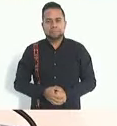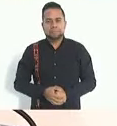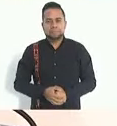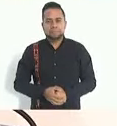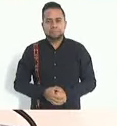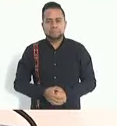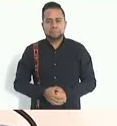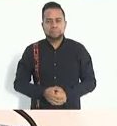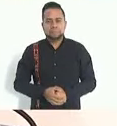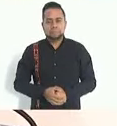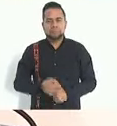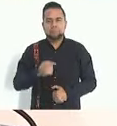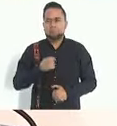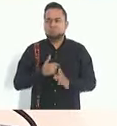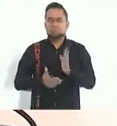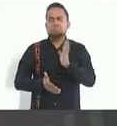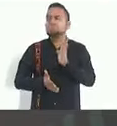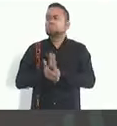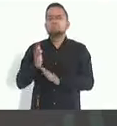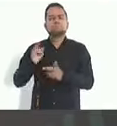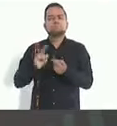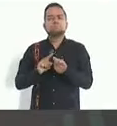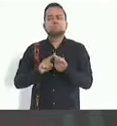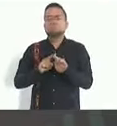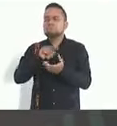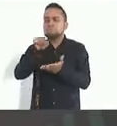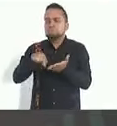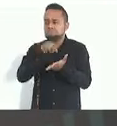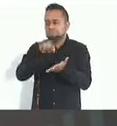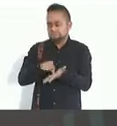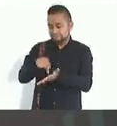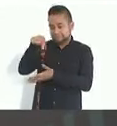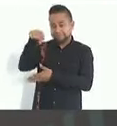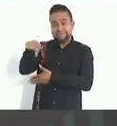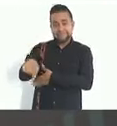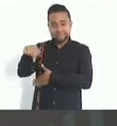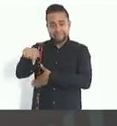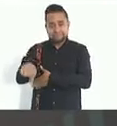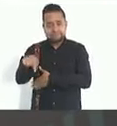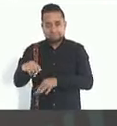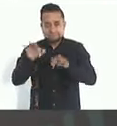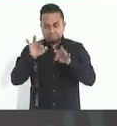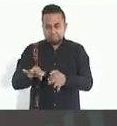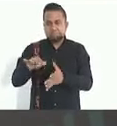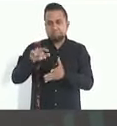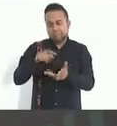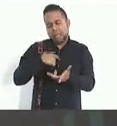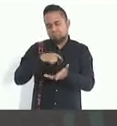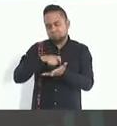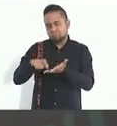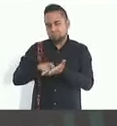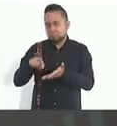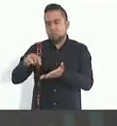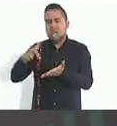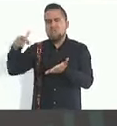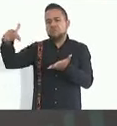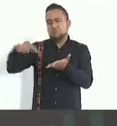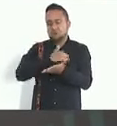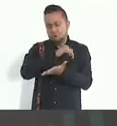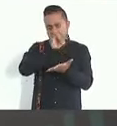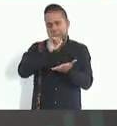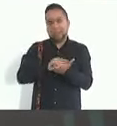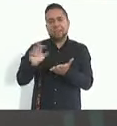el lugar, el sitio que se adquirió, donde firmó las leyes